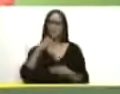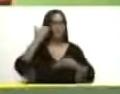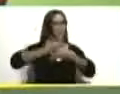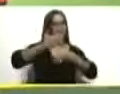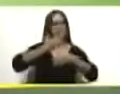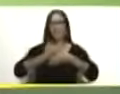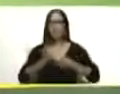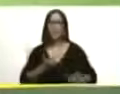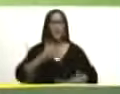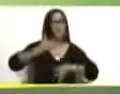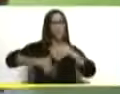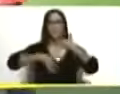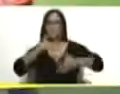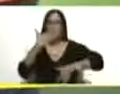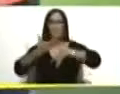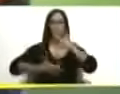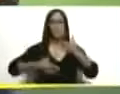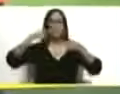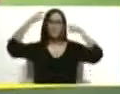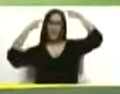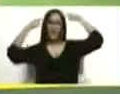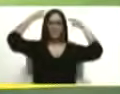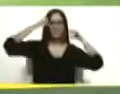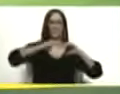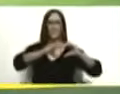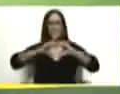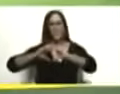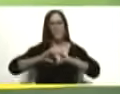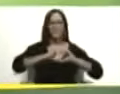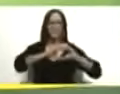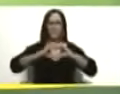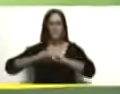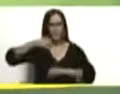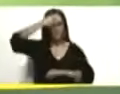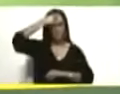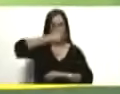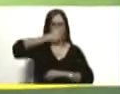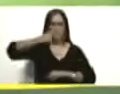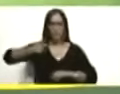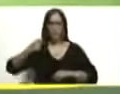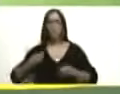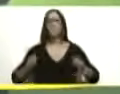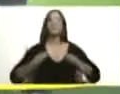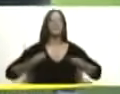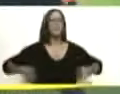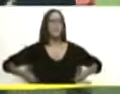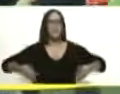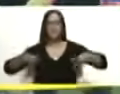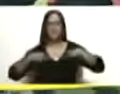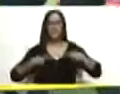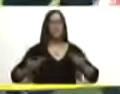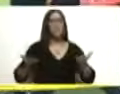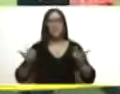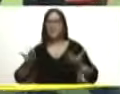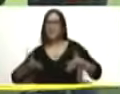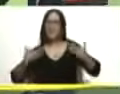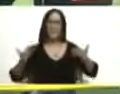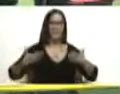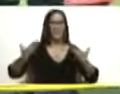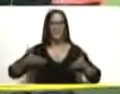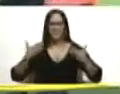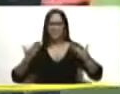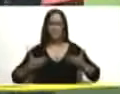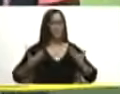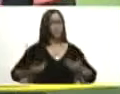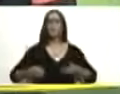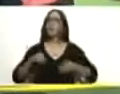más barreras, otro sentimiento. Sabes, corazón del pueblo. Vive tu vida, dale